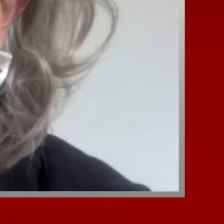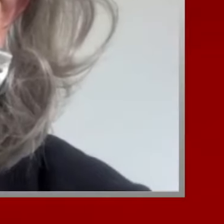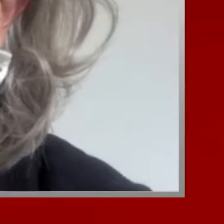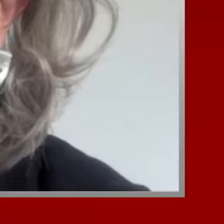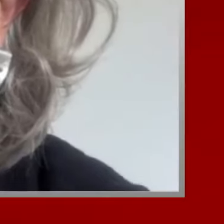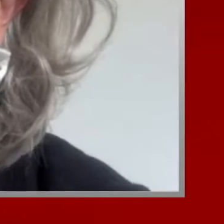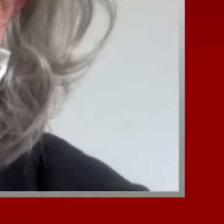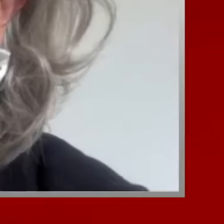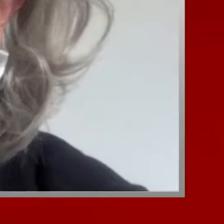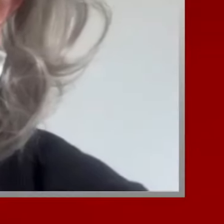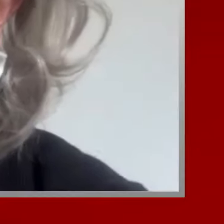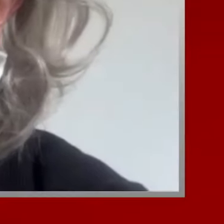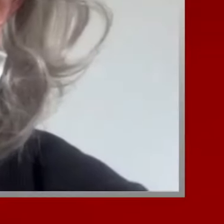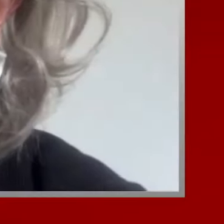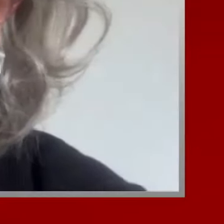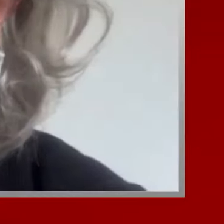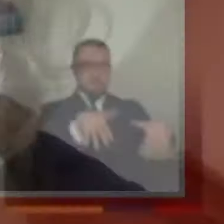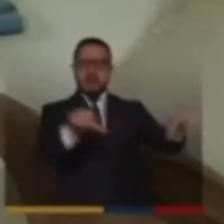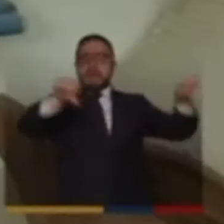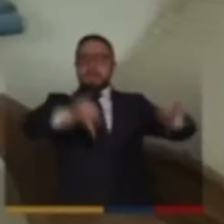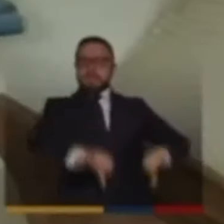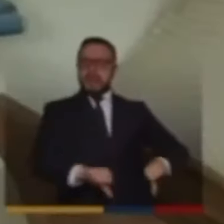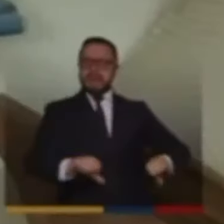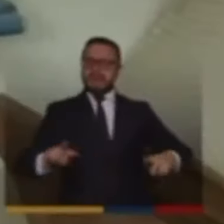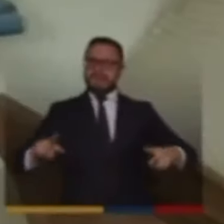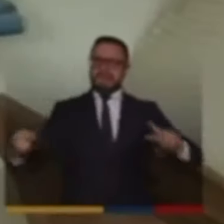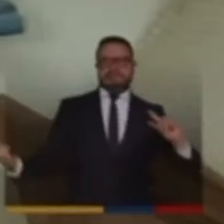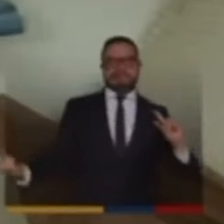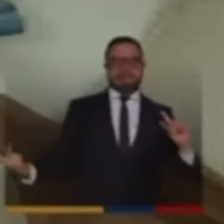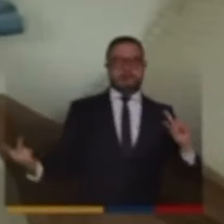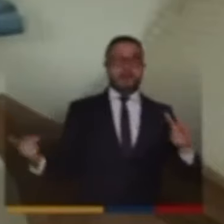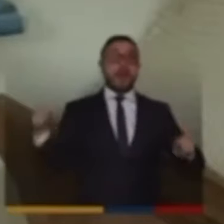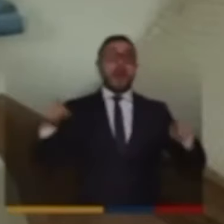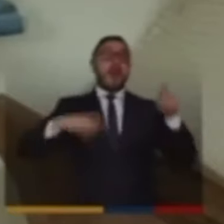Pues, ¿cómo le dirían? Pues, es confrontativo,